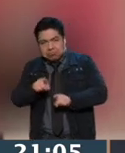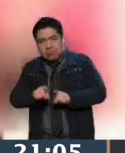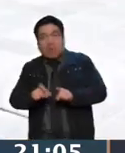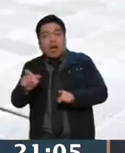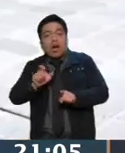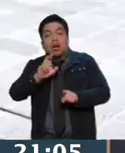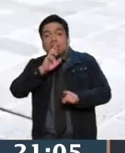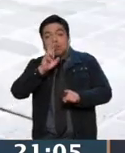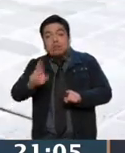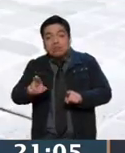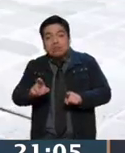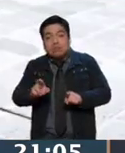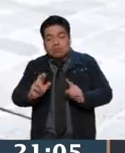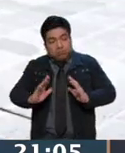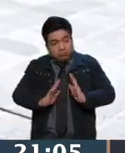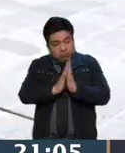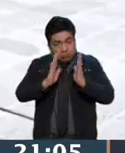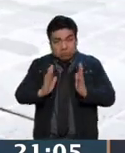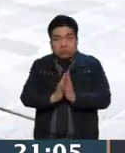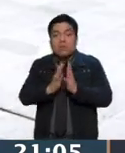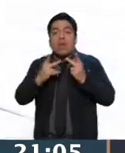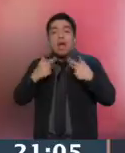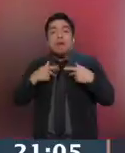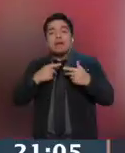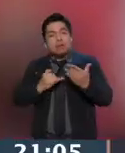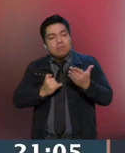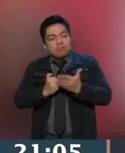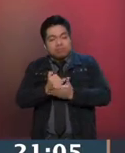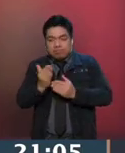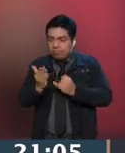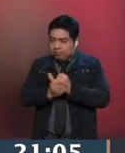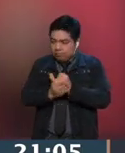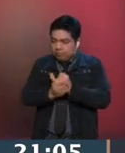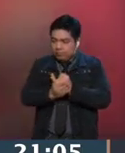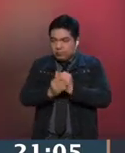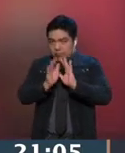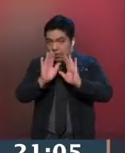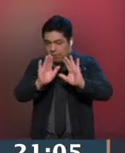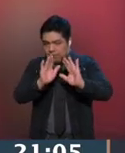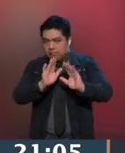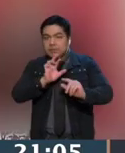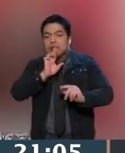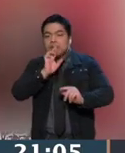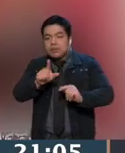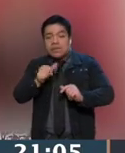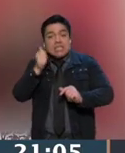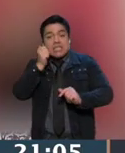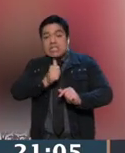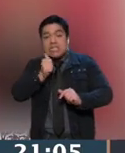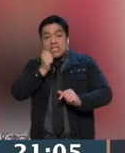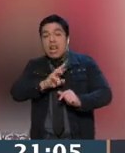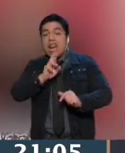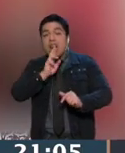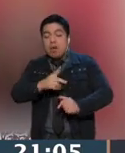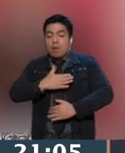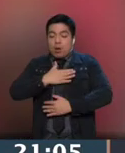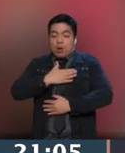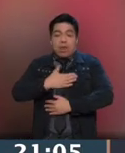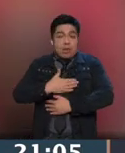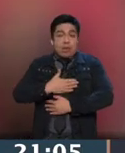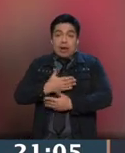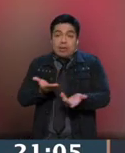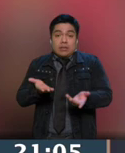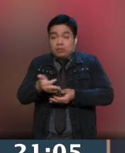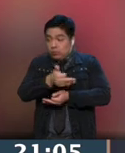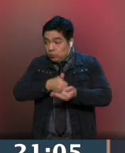resolver a través de la participación ciudadana. Pero lo mejor siempre es la democracia, es el mejor método. Y